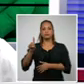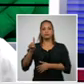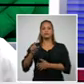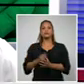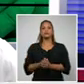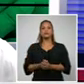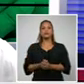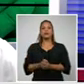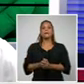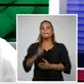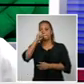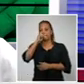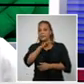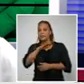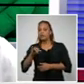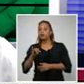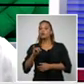menores de 6